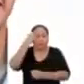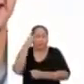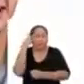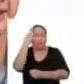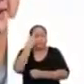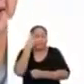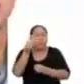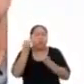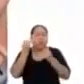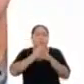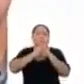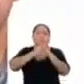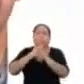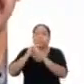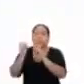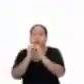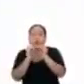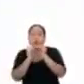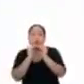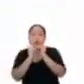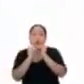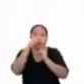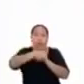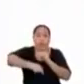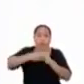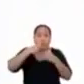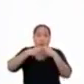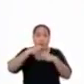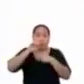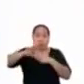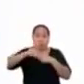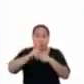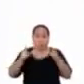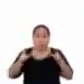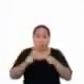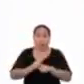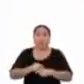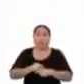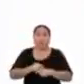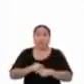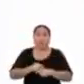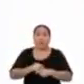principales problemas que atraviesa tu localidad. Y recuerda, tu trabajo siempre al portafolio.